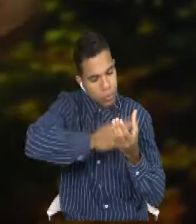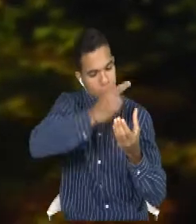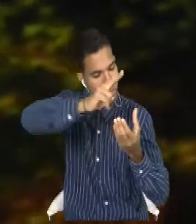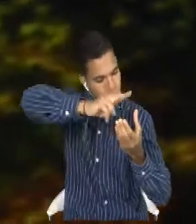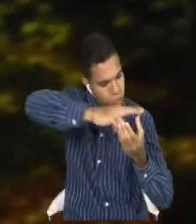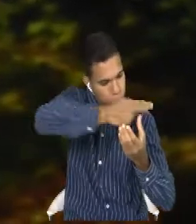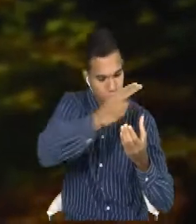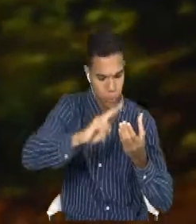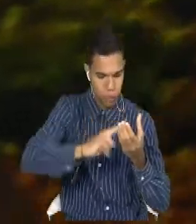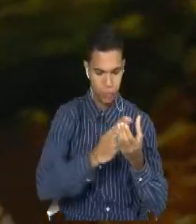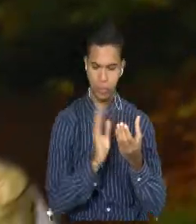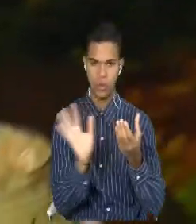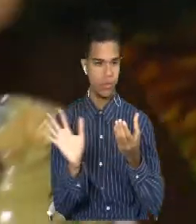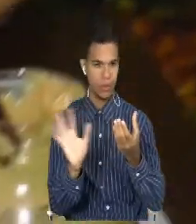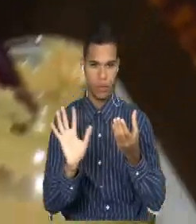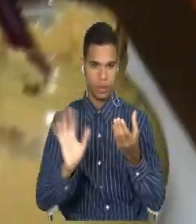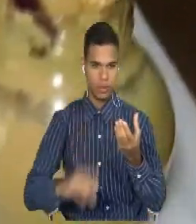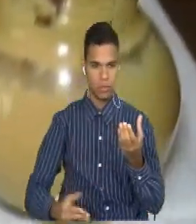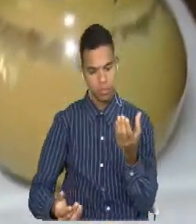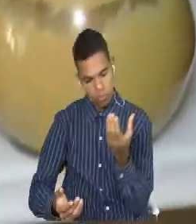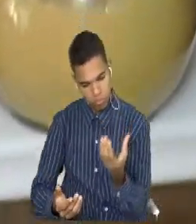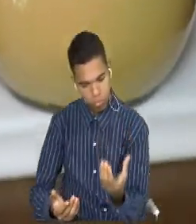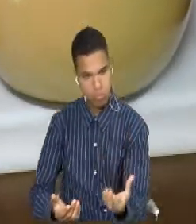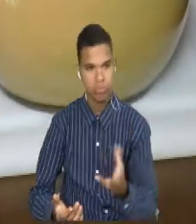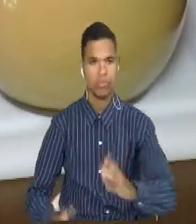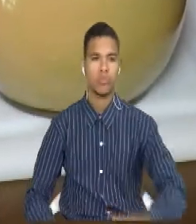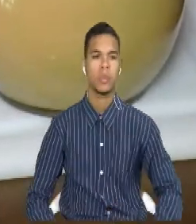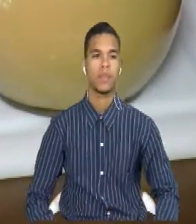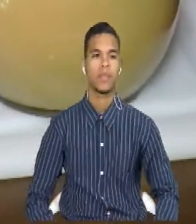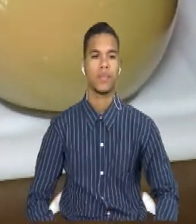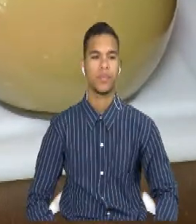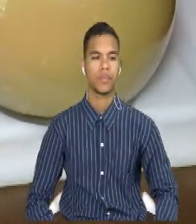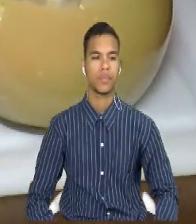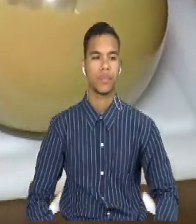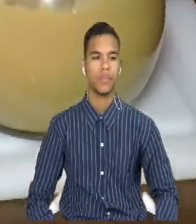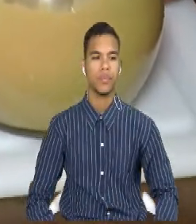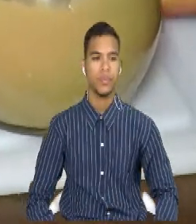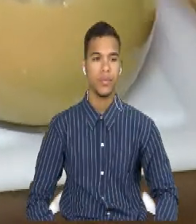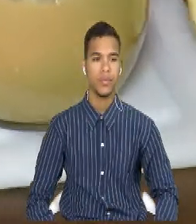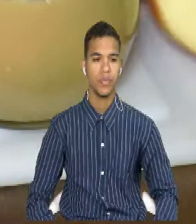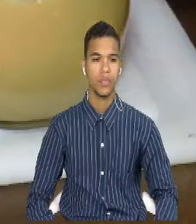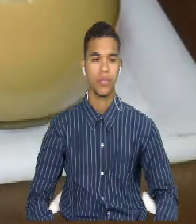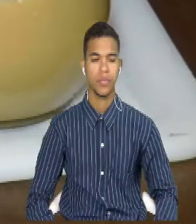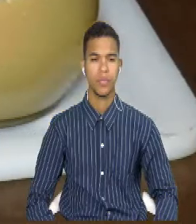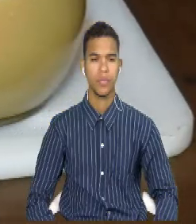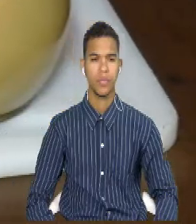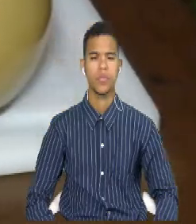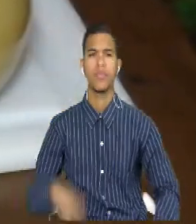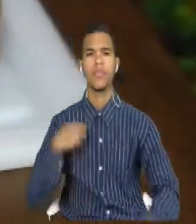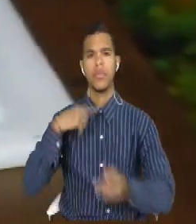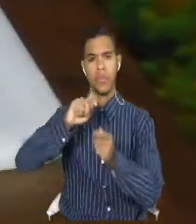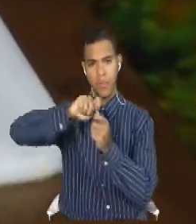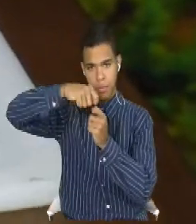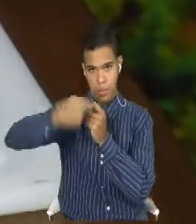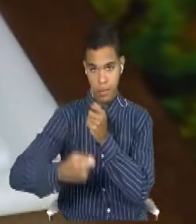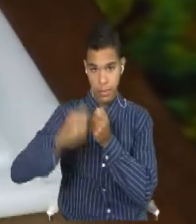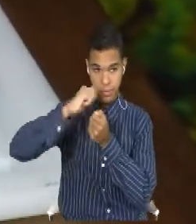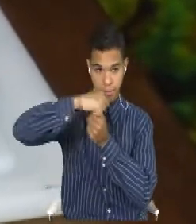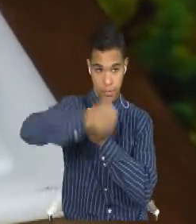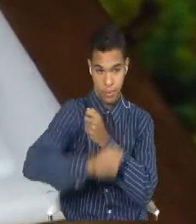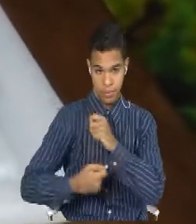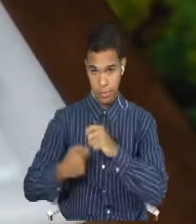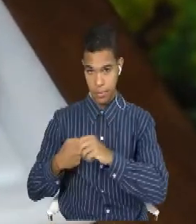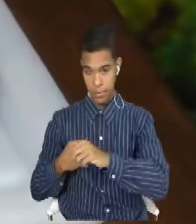Eso es una opción de snack 100% saludable. La mantequilla de maní nos da saciedad.